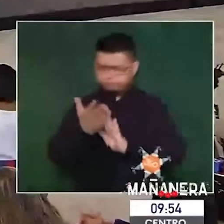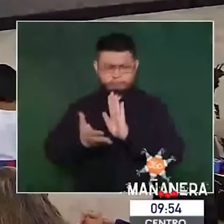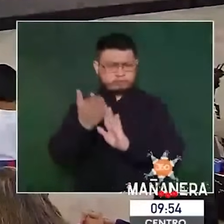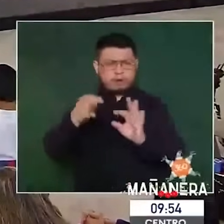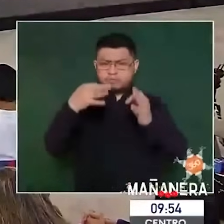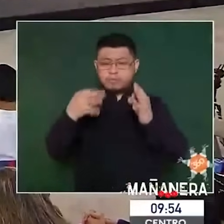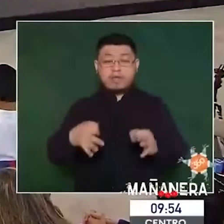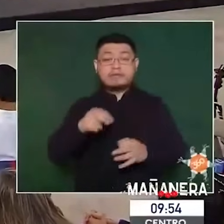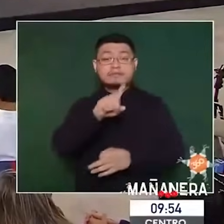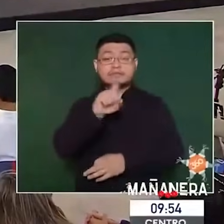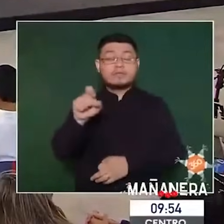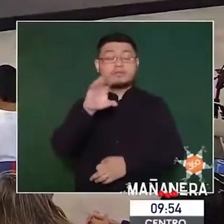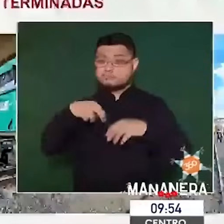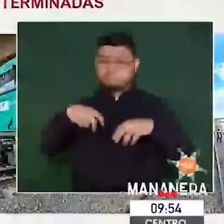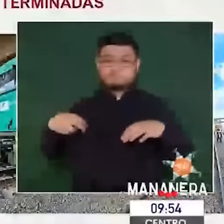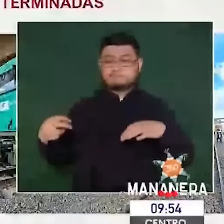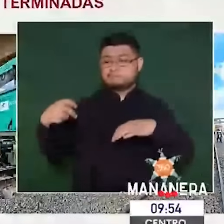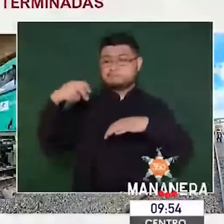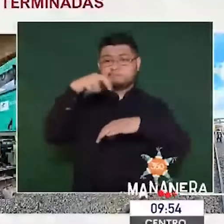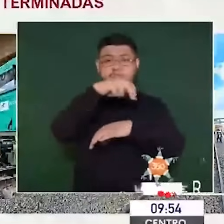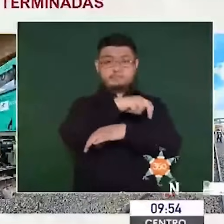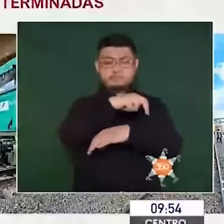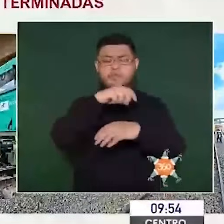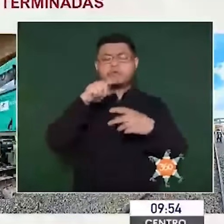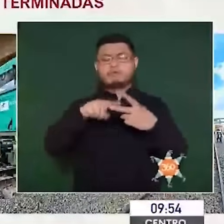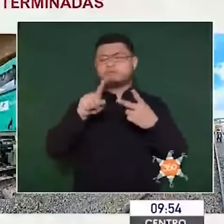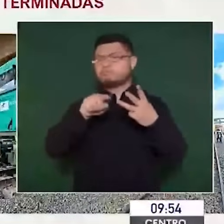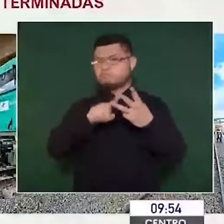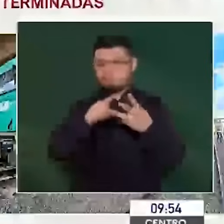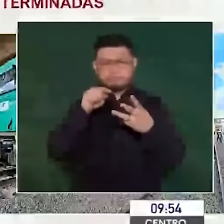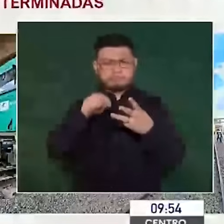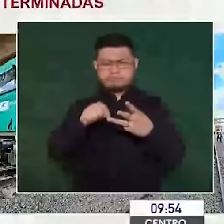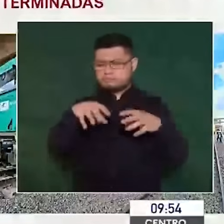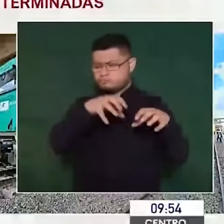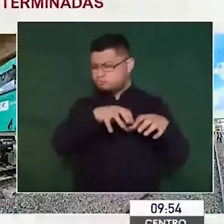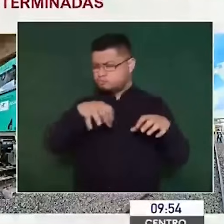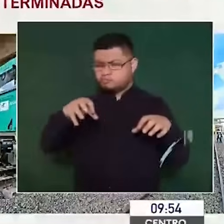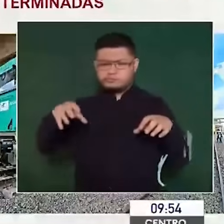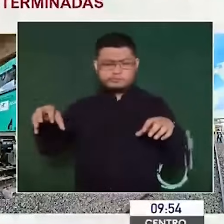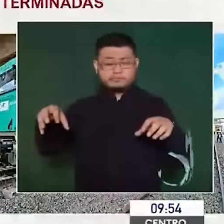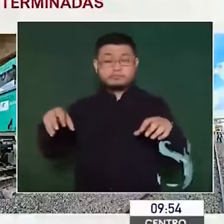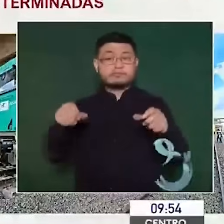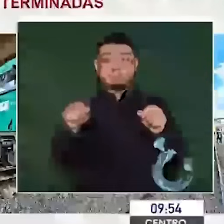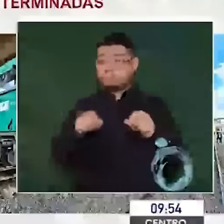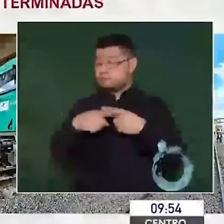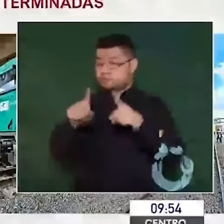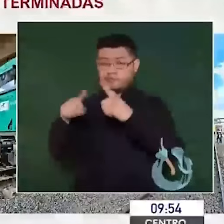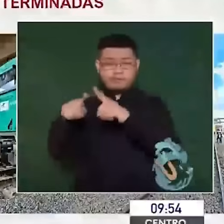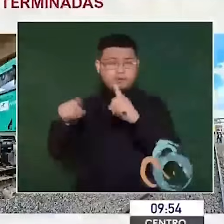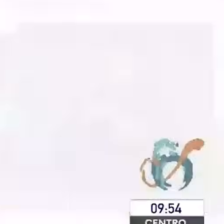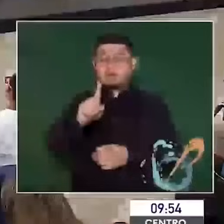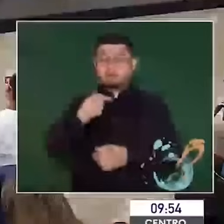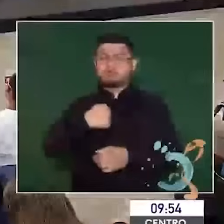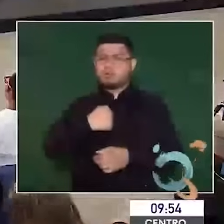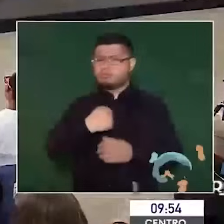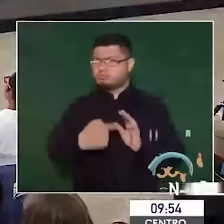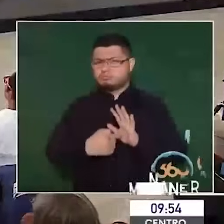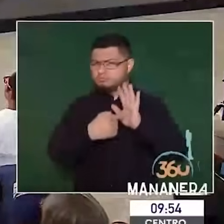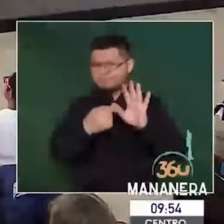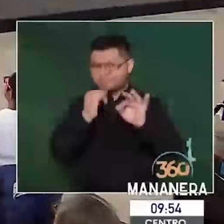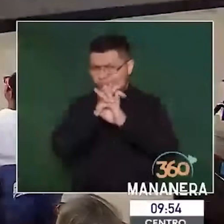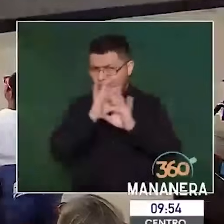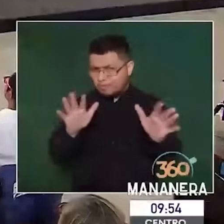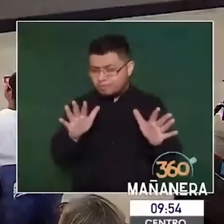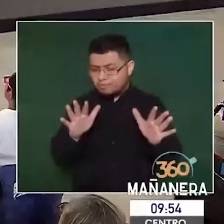las 193 obras y las 2 estaciones en Tenabo y en Jezelchacán también están terminadas. Estamos listos,